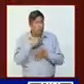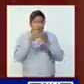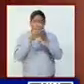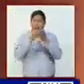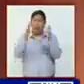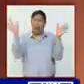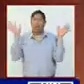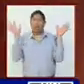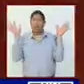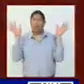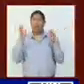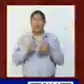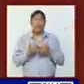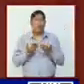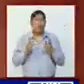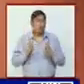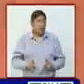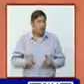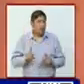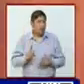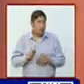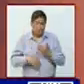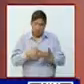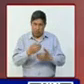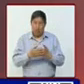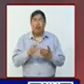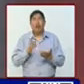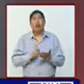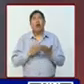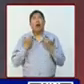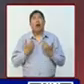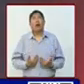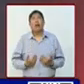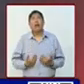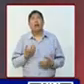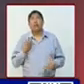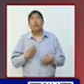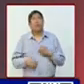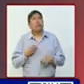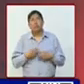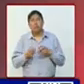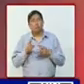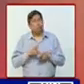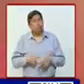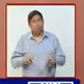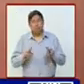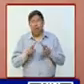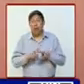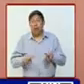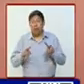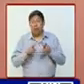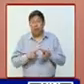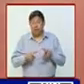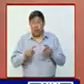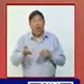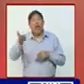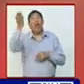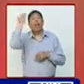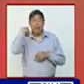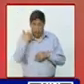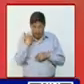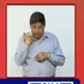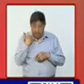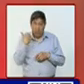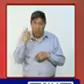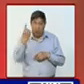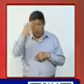amplios como personas de a pie. En este momento existe una crisis de valores increíble. Antes, el hecho de que